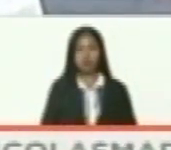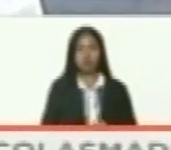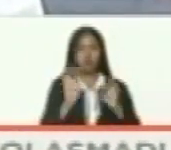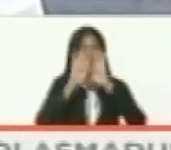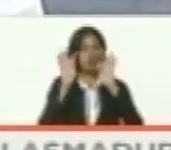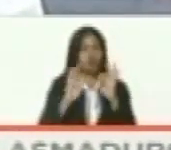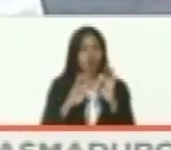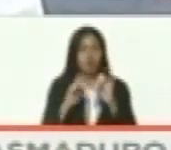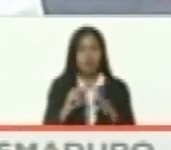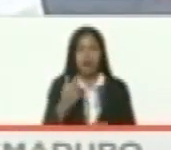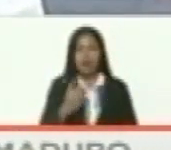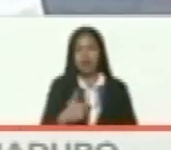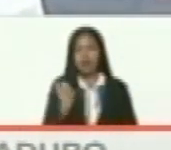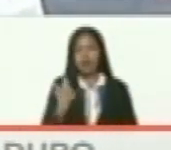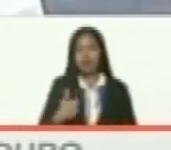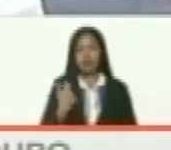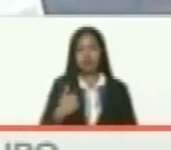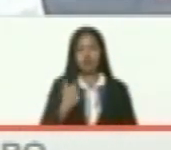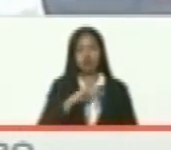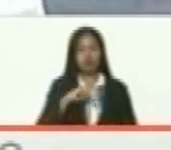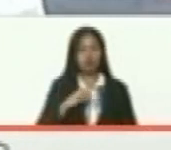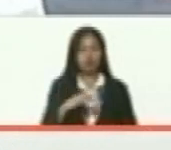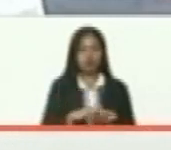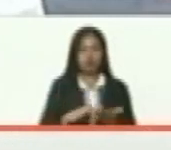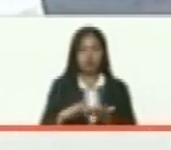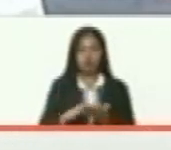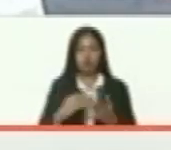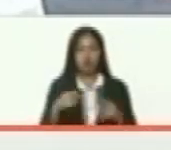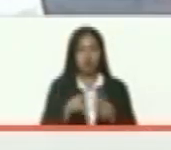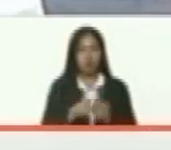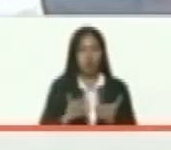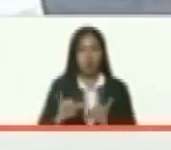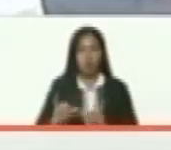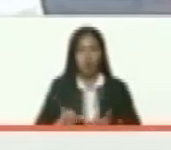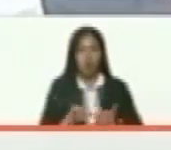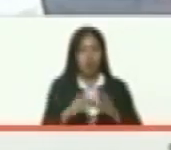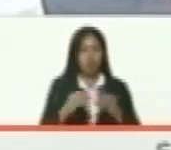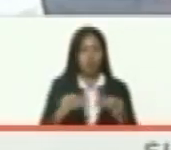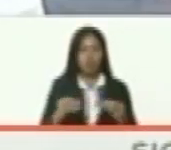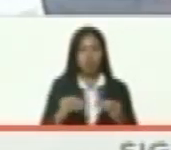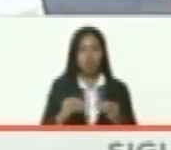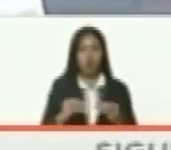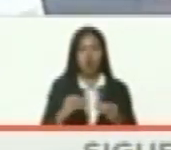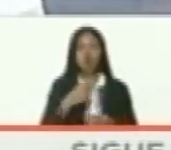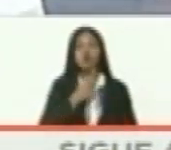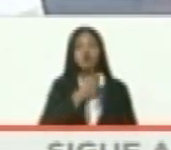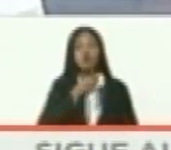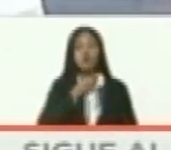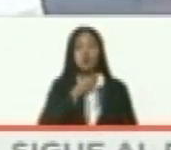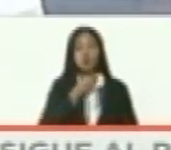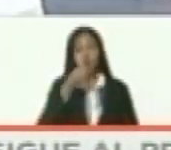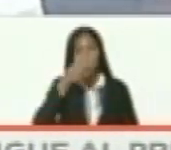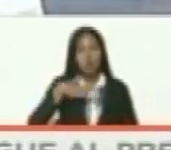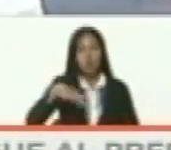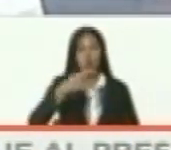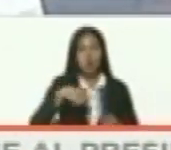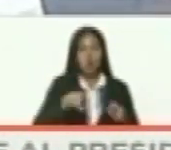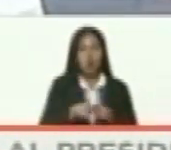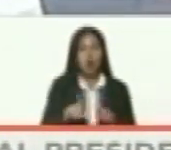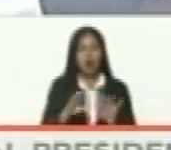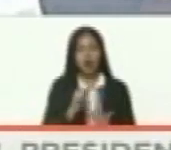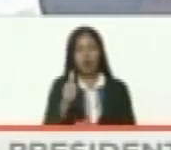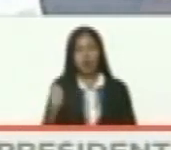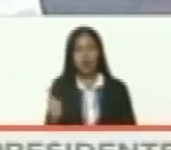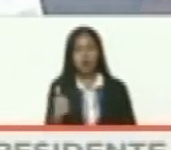monumentos religiosos. Y le ratifico a todos los curas de pueblo, a todos los